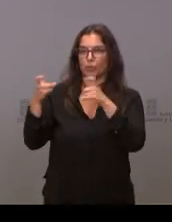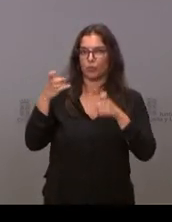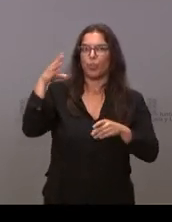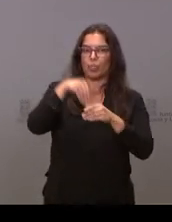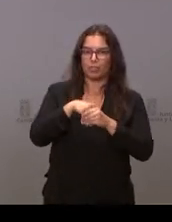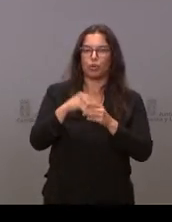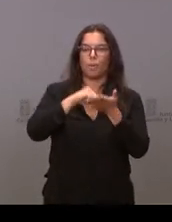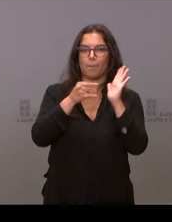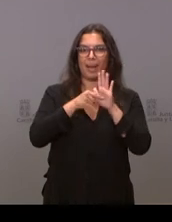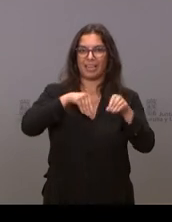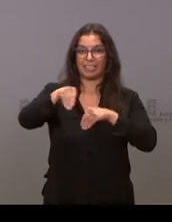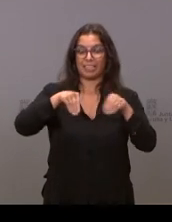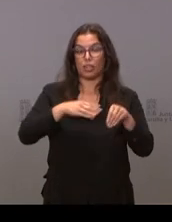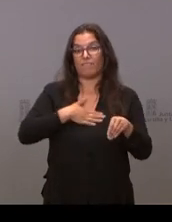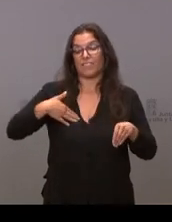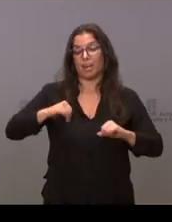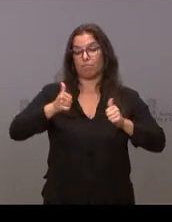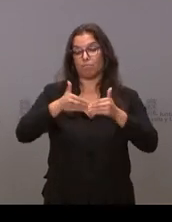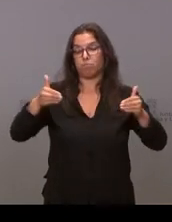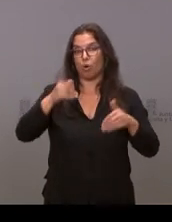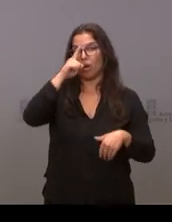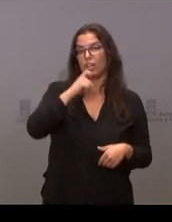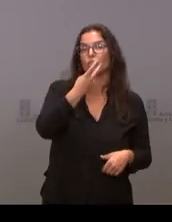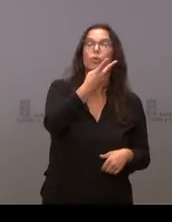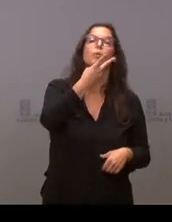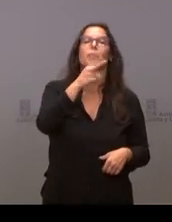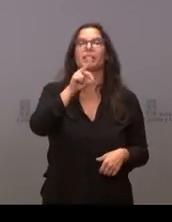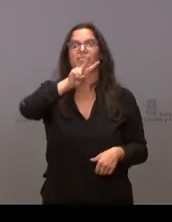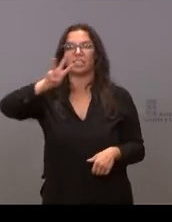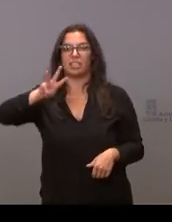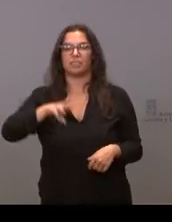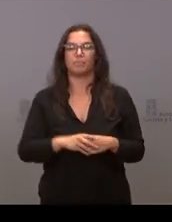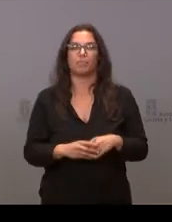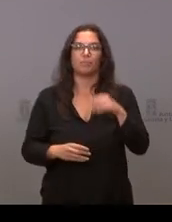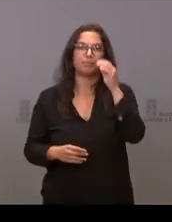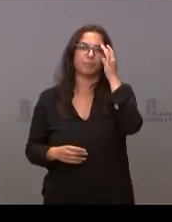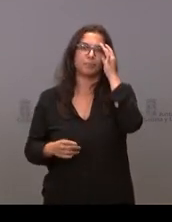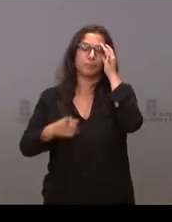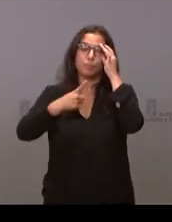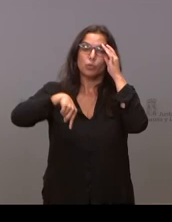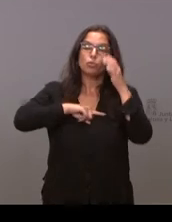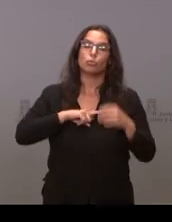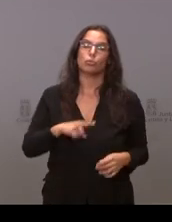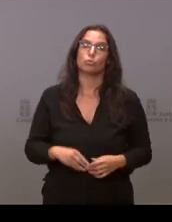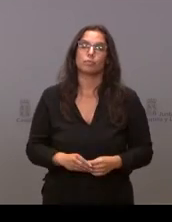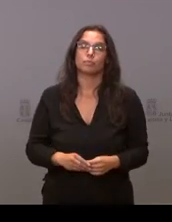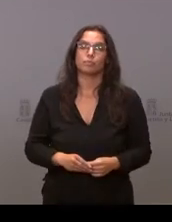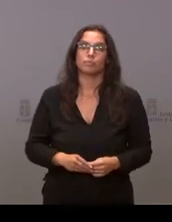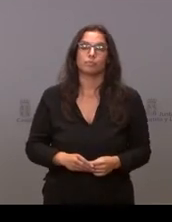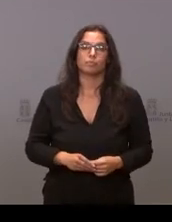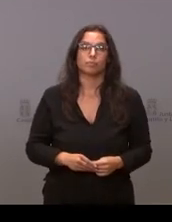estratégico que se pondría en marcha a partir del año 2023. Nosotros, desde la